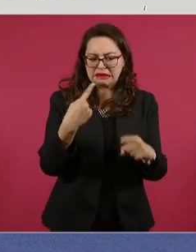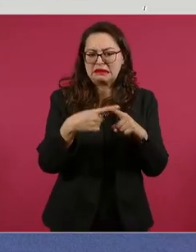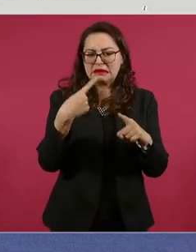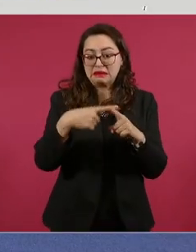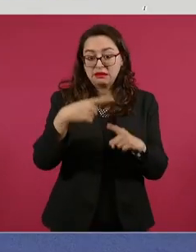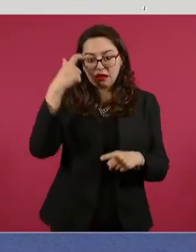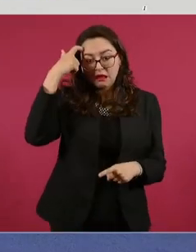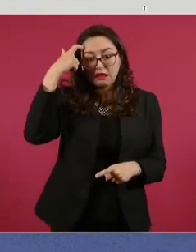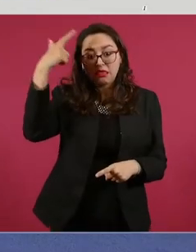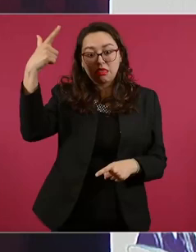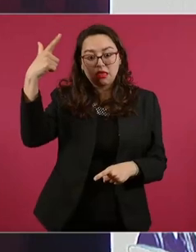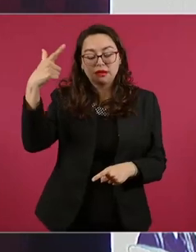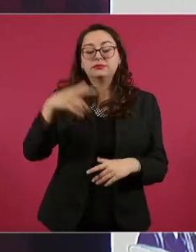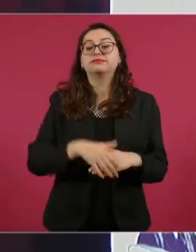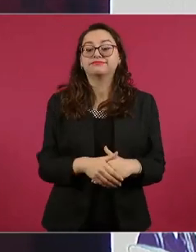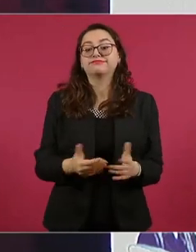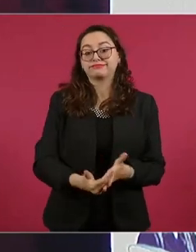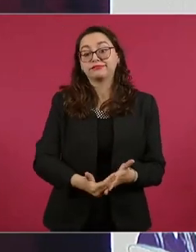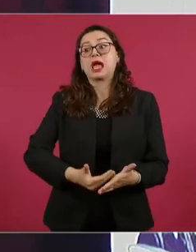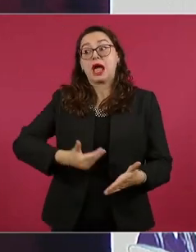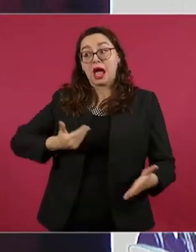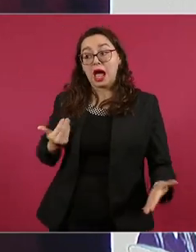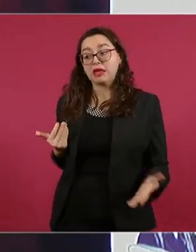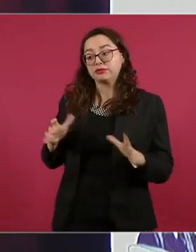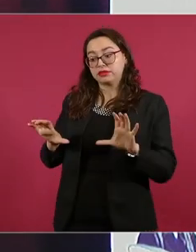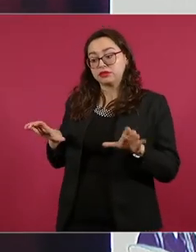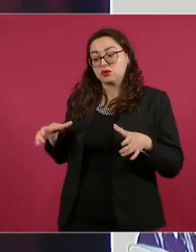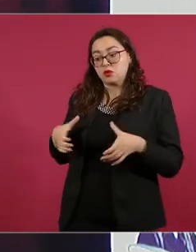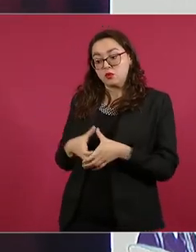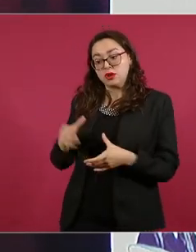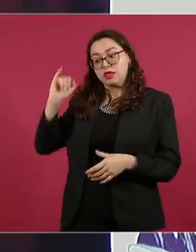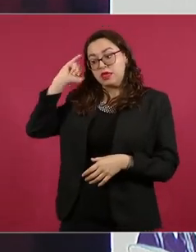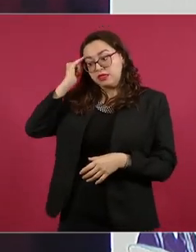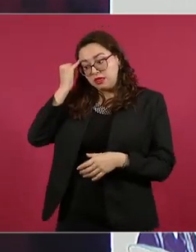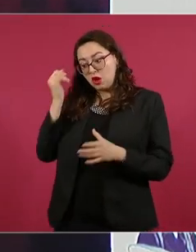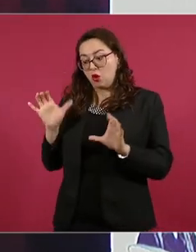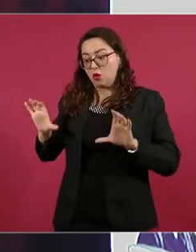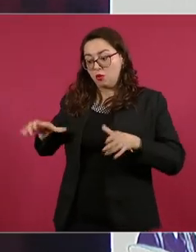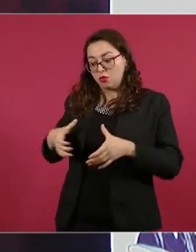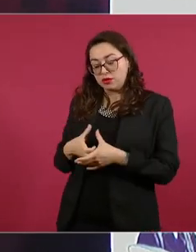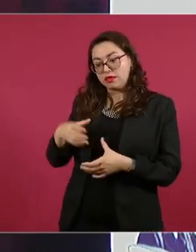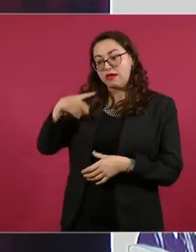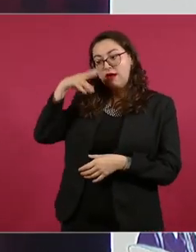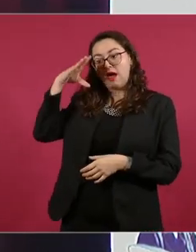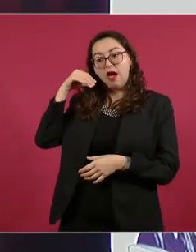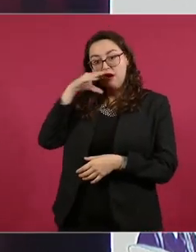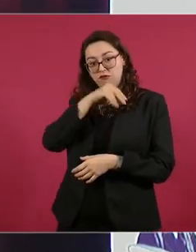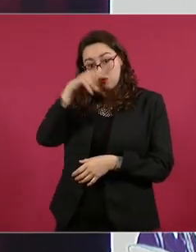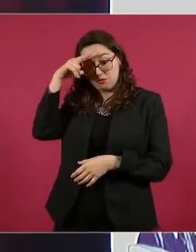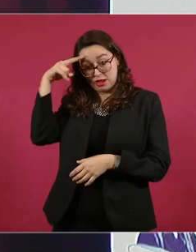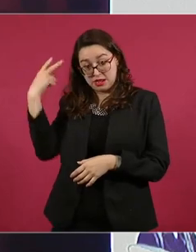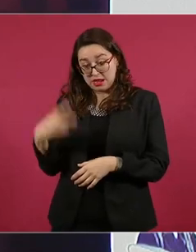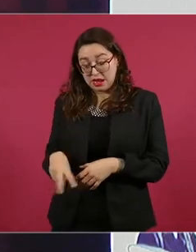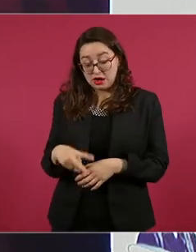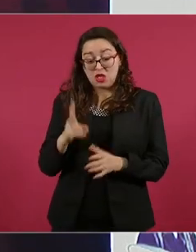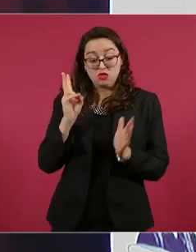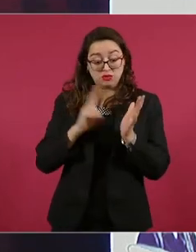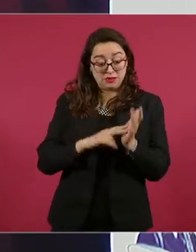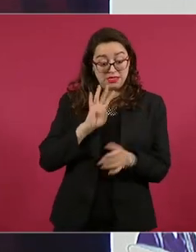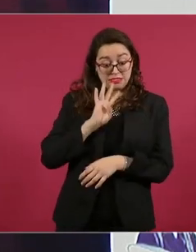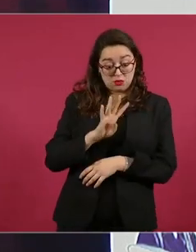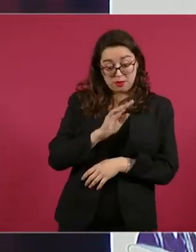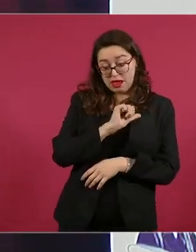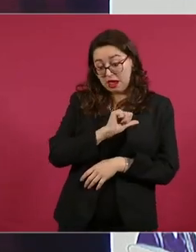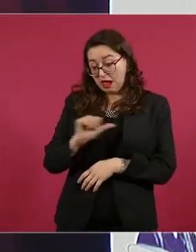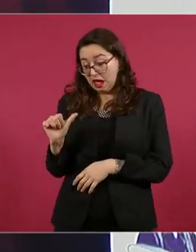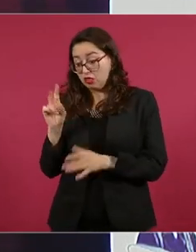con los pueblos indígenas y afromexicanos celebrados del año 2019 al 2021. Es muy importante